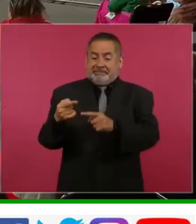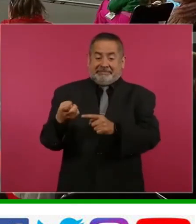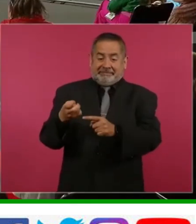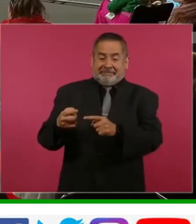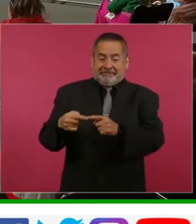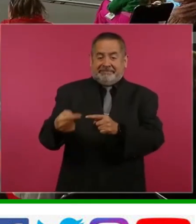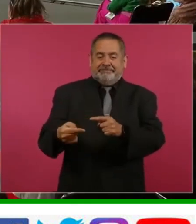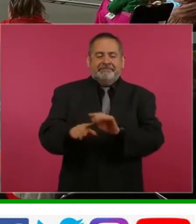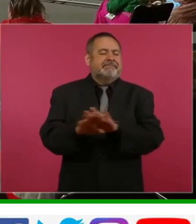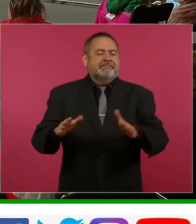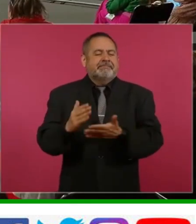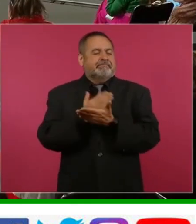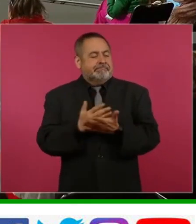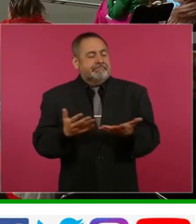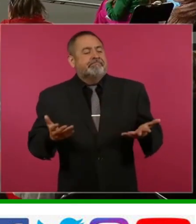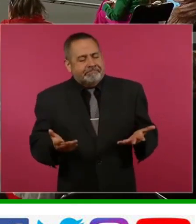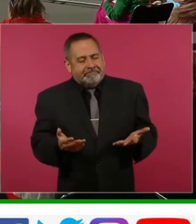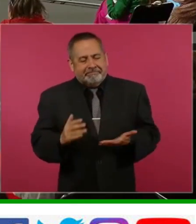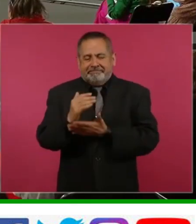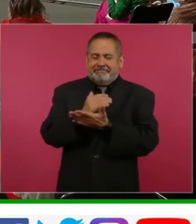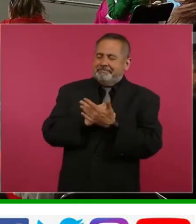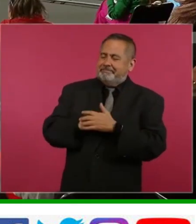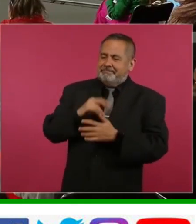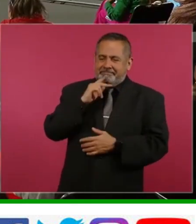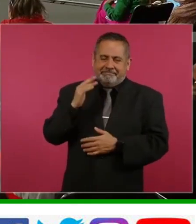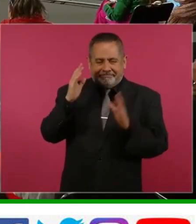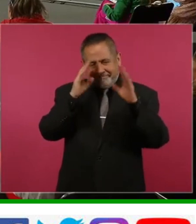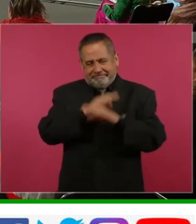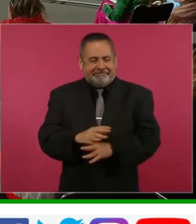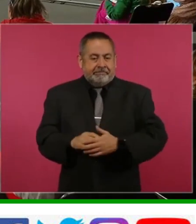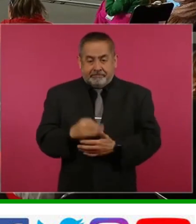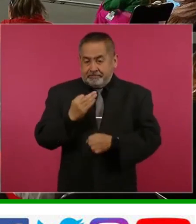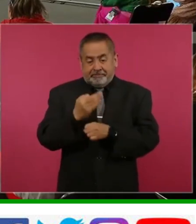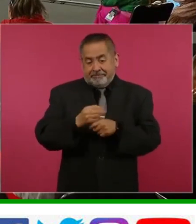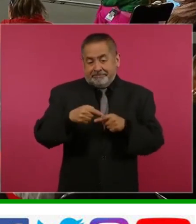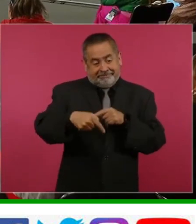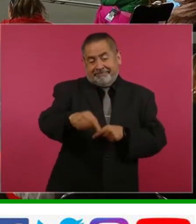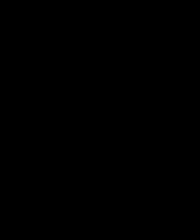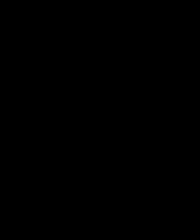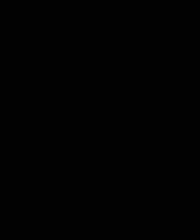Ya empieza a refrescar. Pero ahorita va a haber calor.